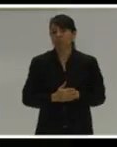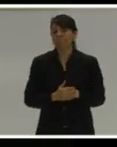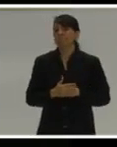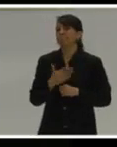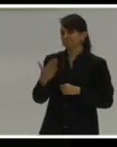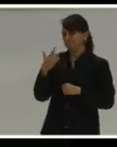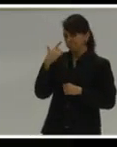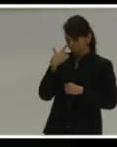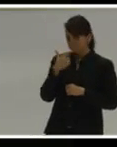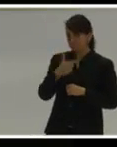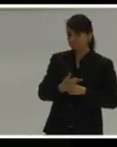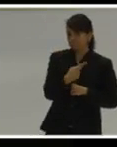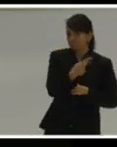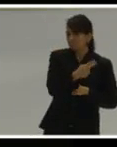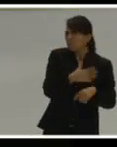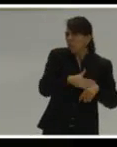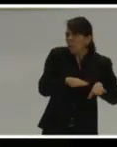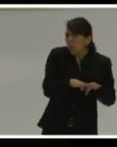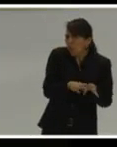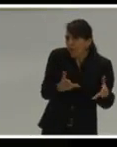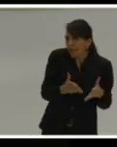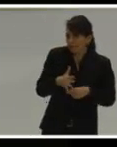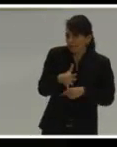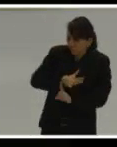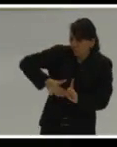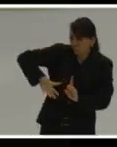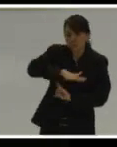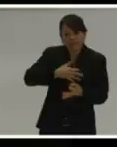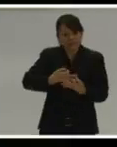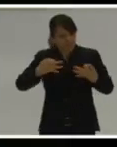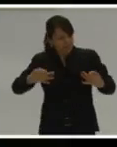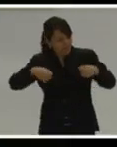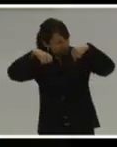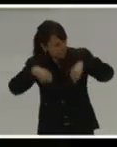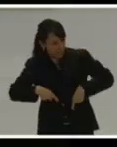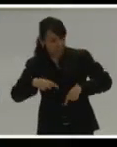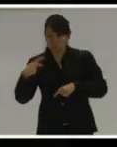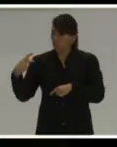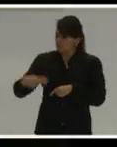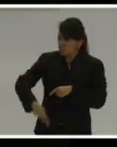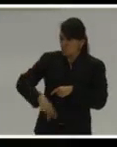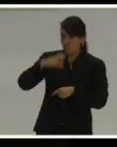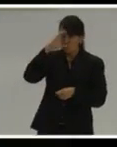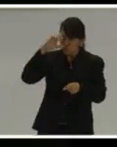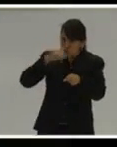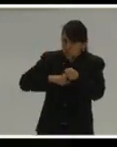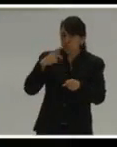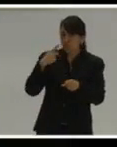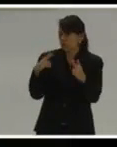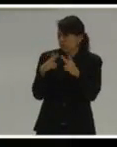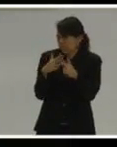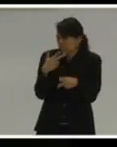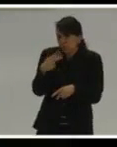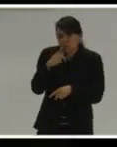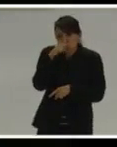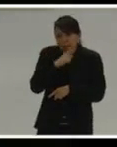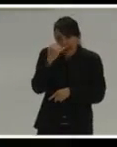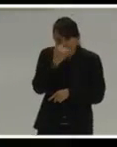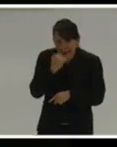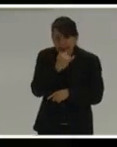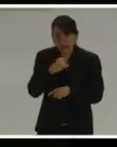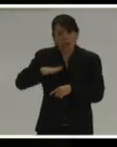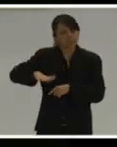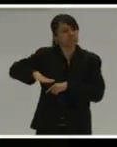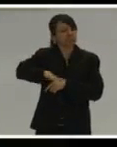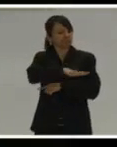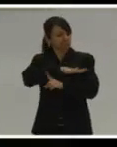comparte territorio, cultura, historia, lenguas, organización e instituciones políticas,